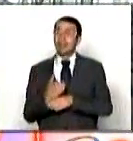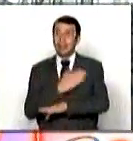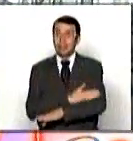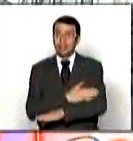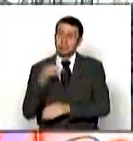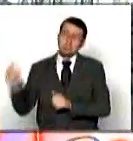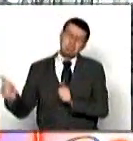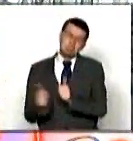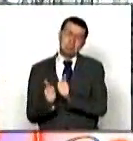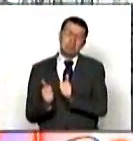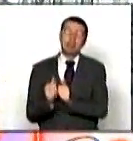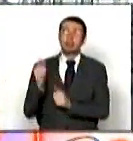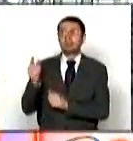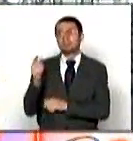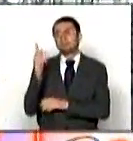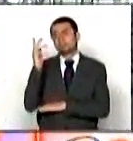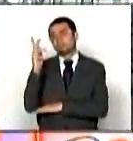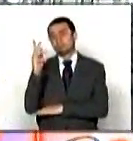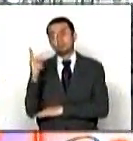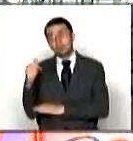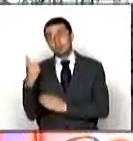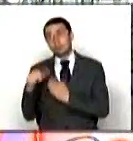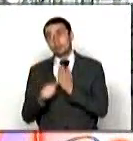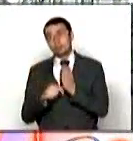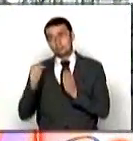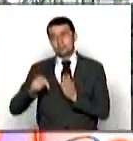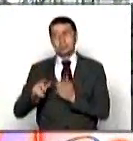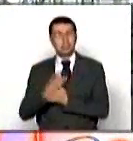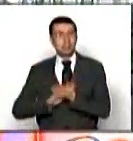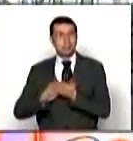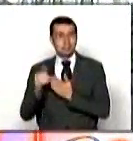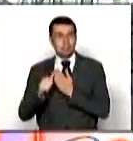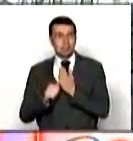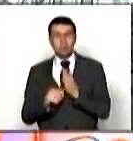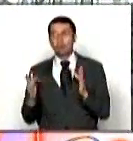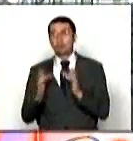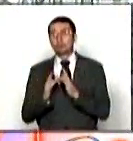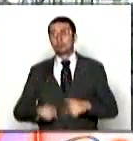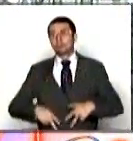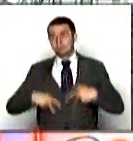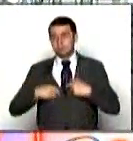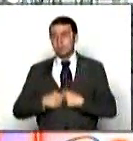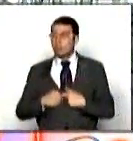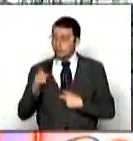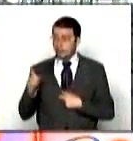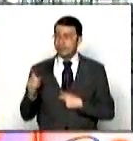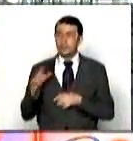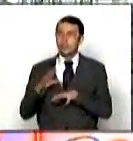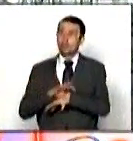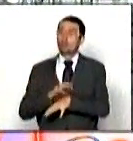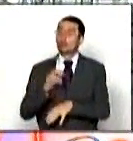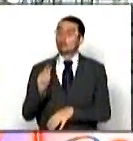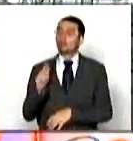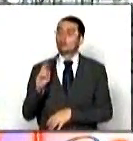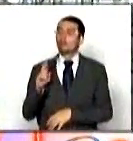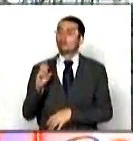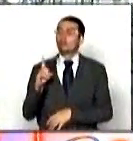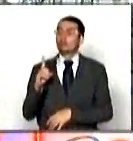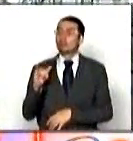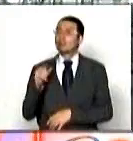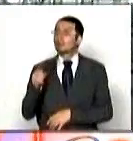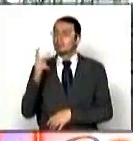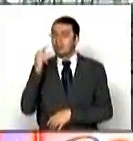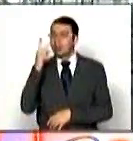hecho con él algunos programas de Conexión Vital. Pues saludos, doctor Freddy Rosero en Pereira, buenas tardes,